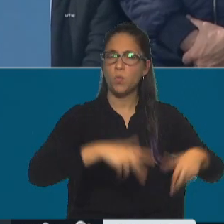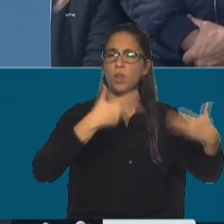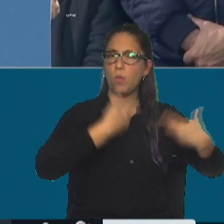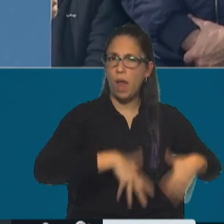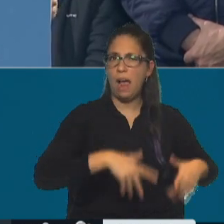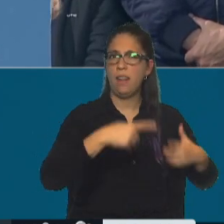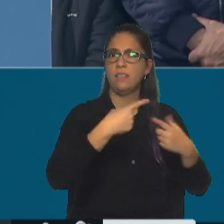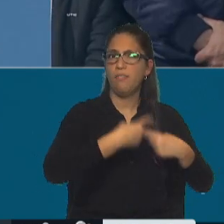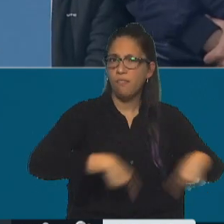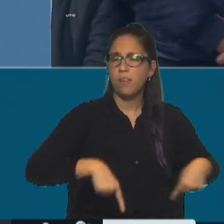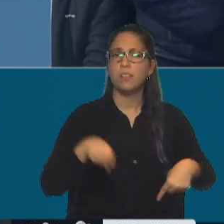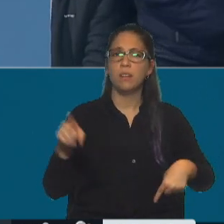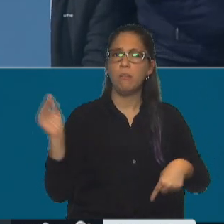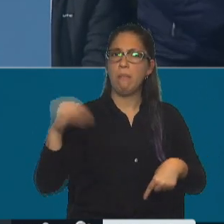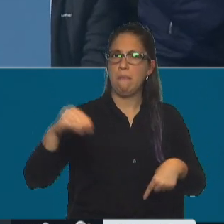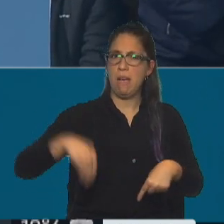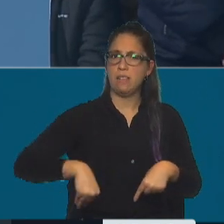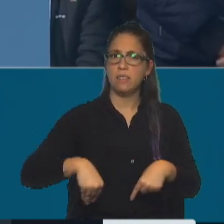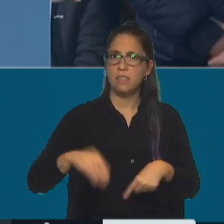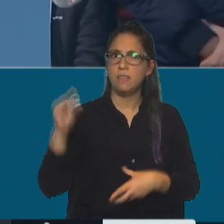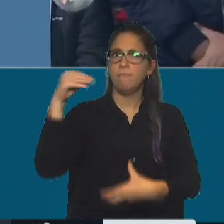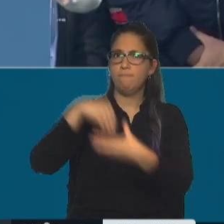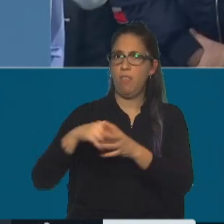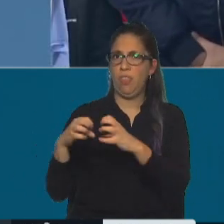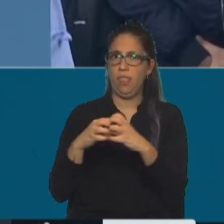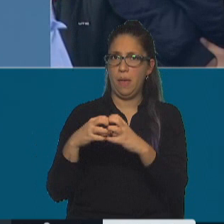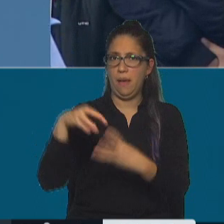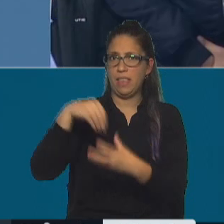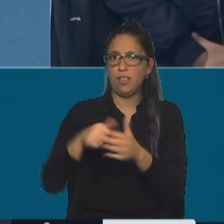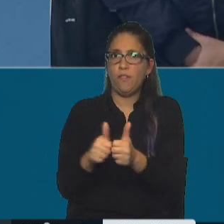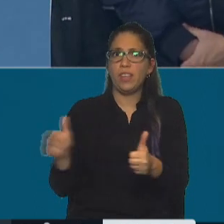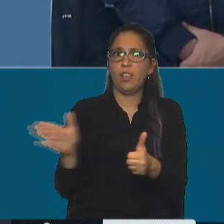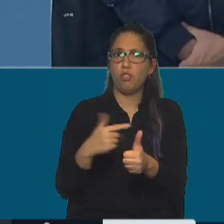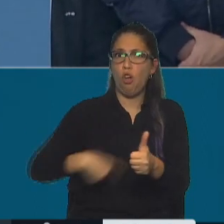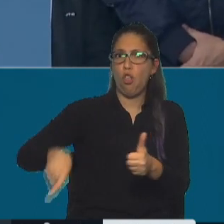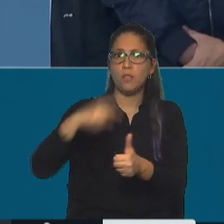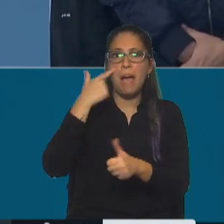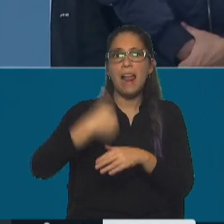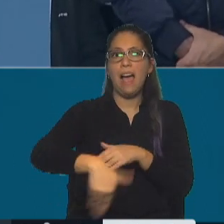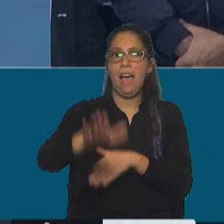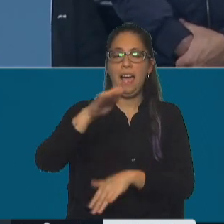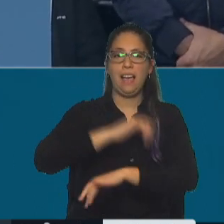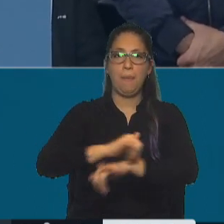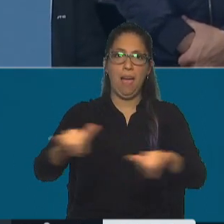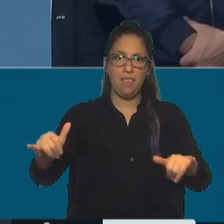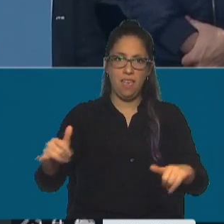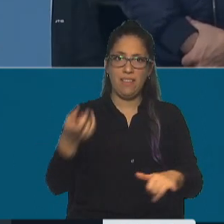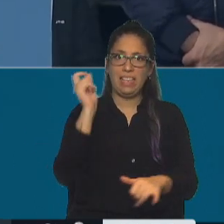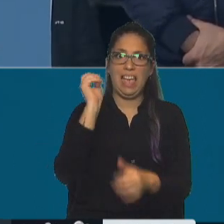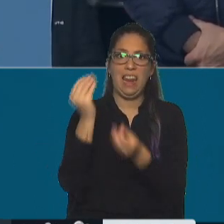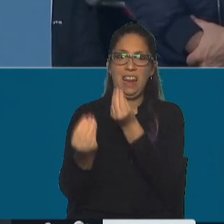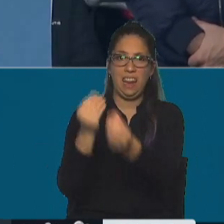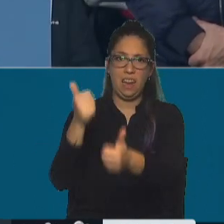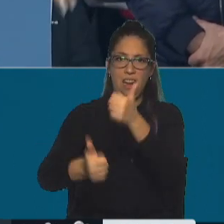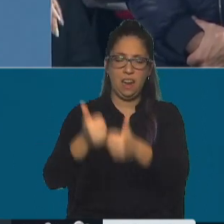naturales, etcétera, que van a ser parte también del debate interno del Frente de Todos para esta campaña. Me parece que son las cosas con las que la vicepresidenta lo que